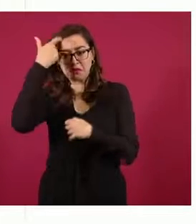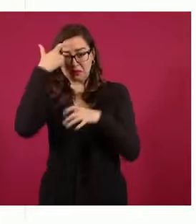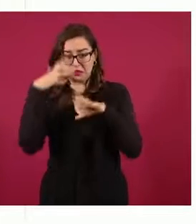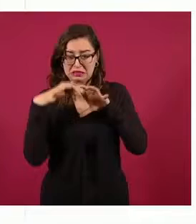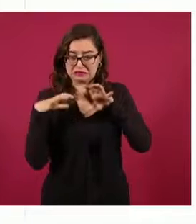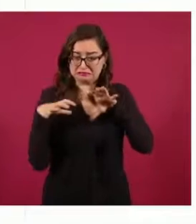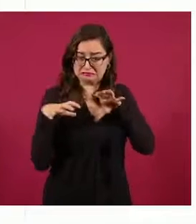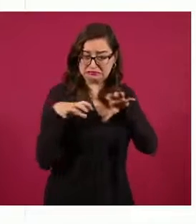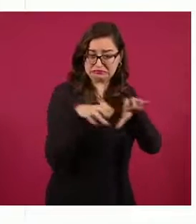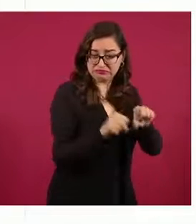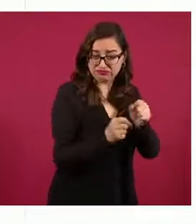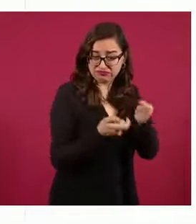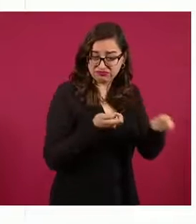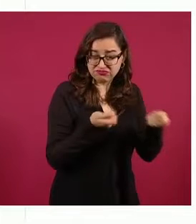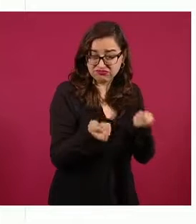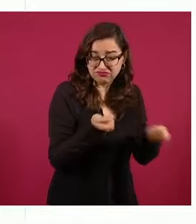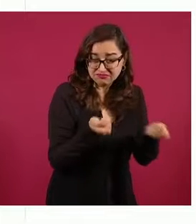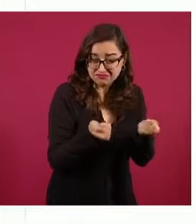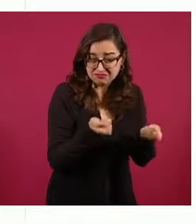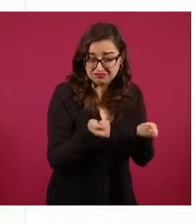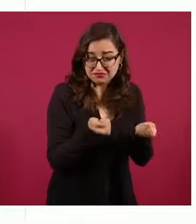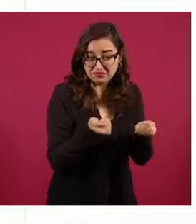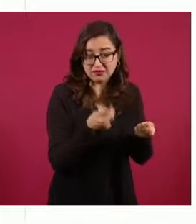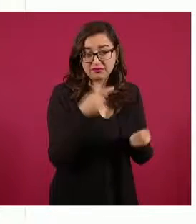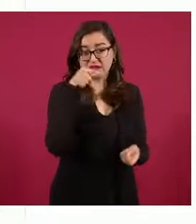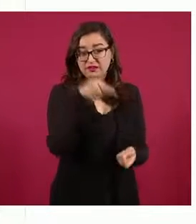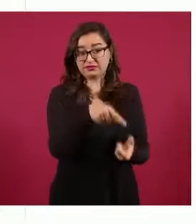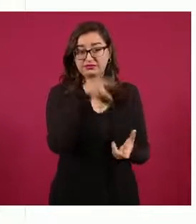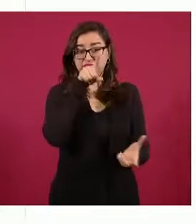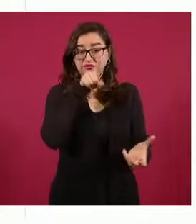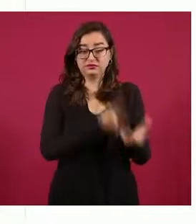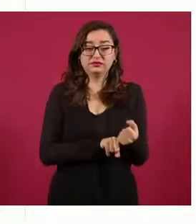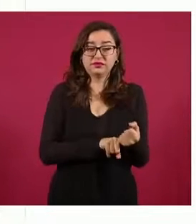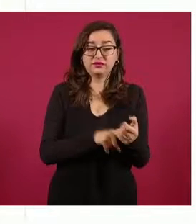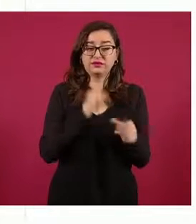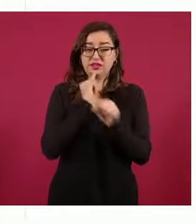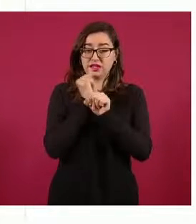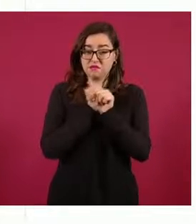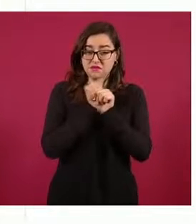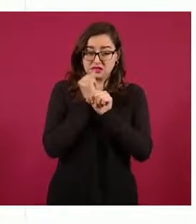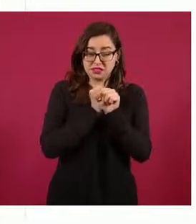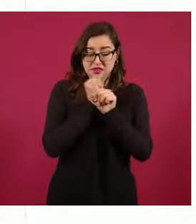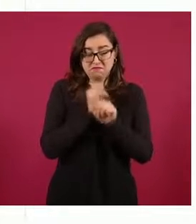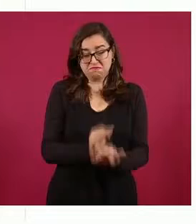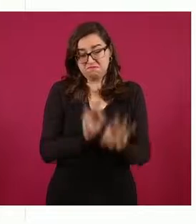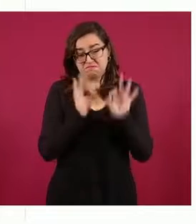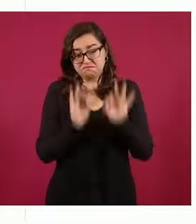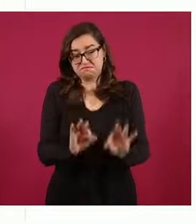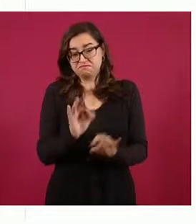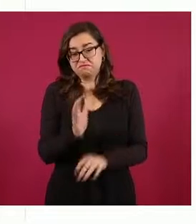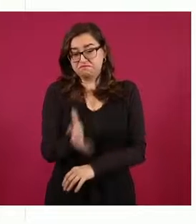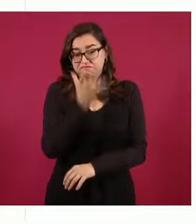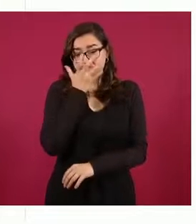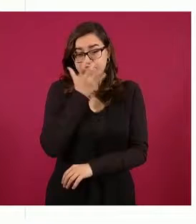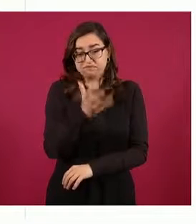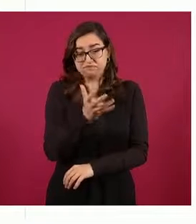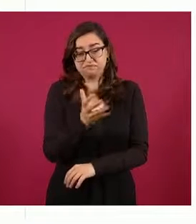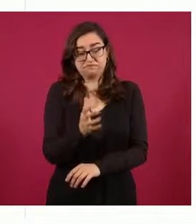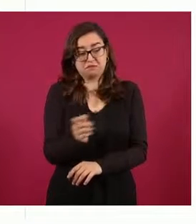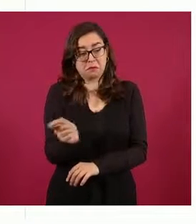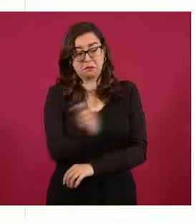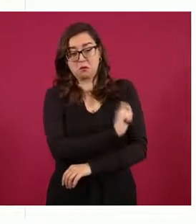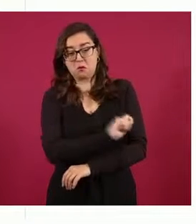del que fuera uno de los centros de investigación más serios y respetados de